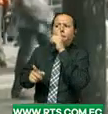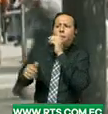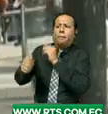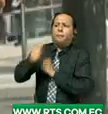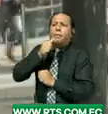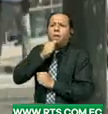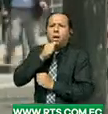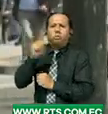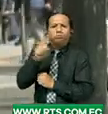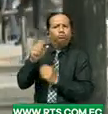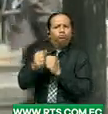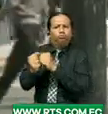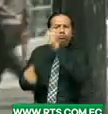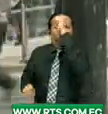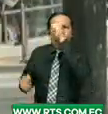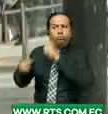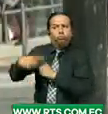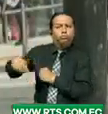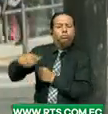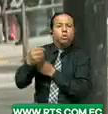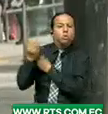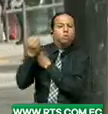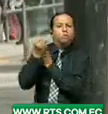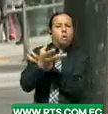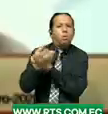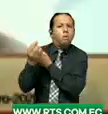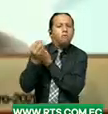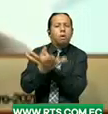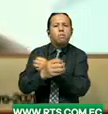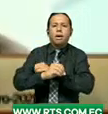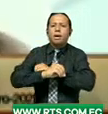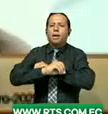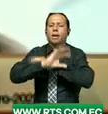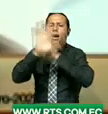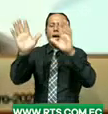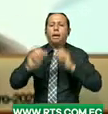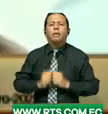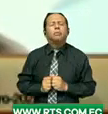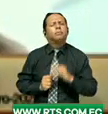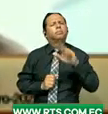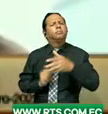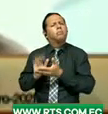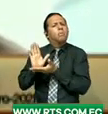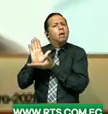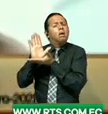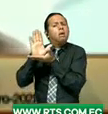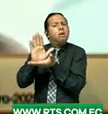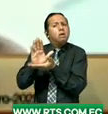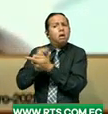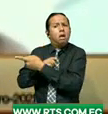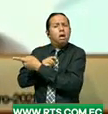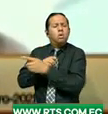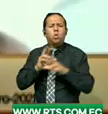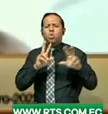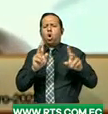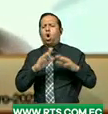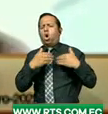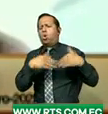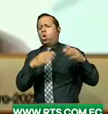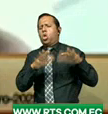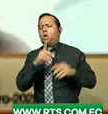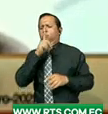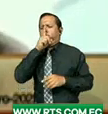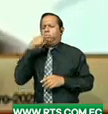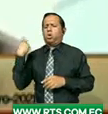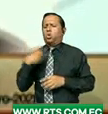eso, deberá rendir cuentas sin objeción alguna. El IES no quiere rendir cuentas a la ciudadanía.